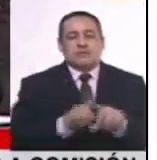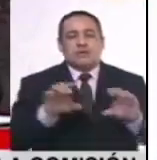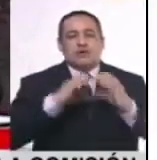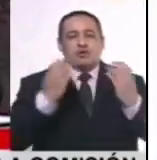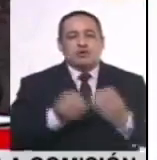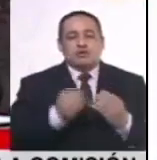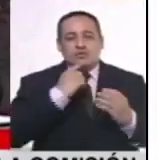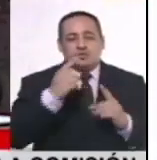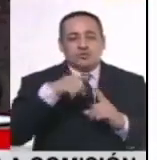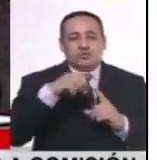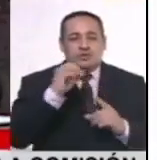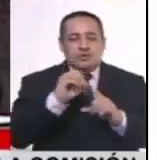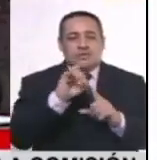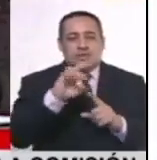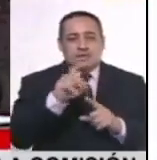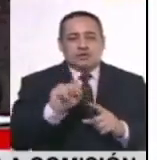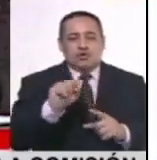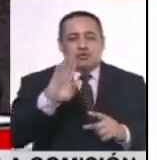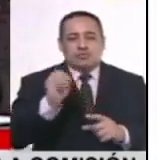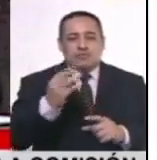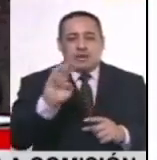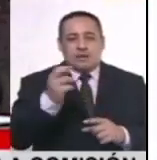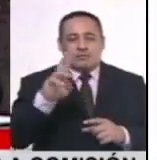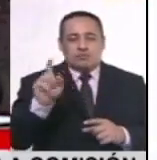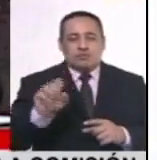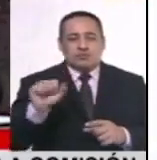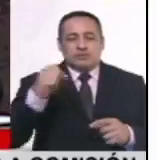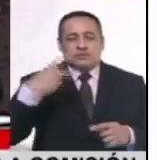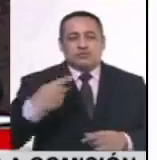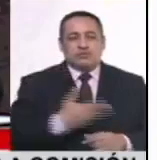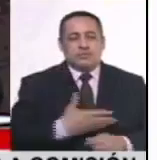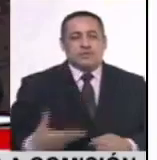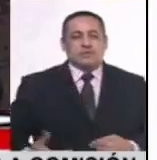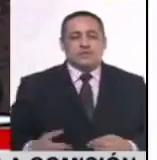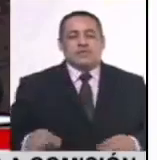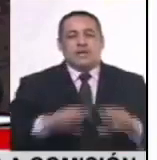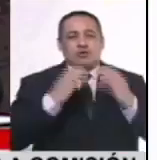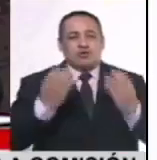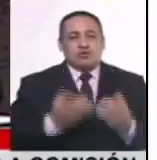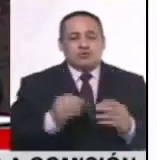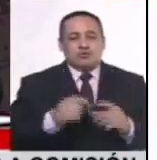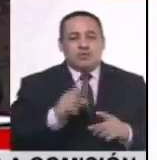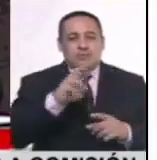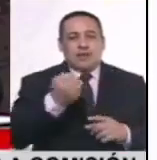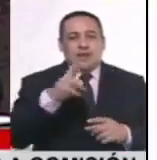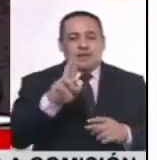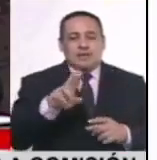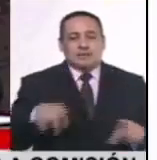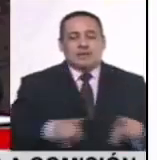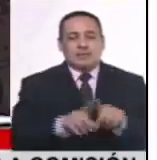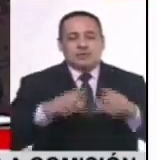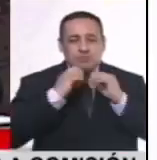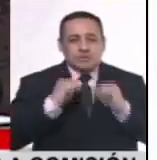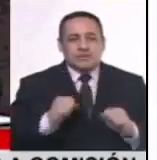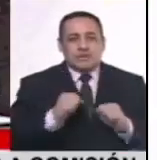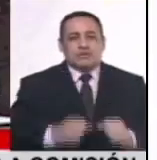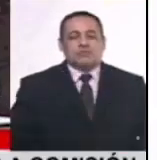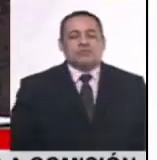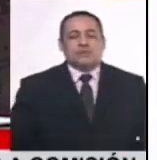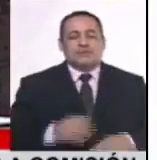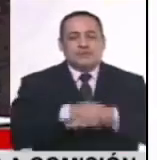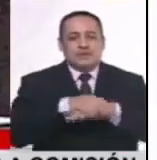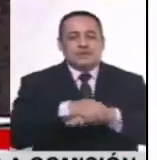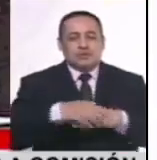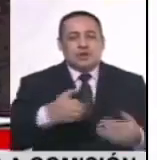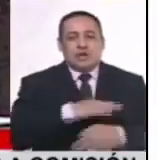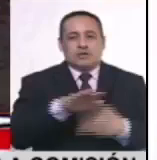congresista segundo Teodomiro Quiroz Barbosa como vicepresidente y al congresista Héctor Valer Pinto como secretario.